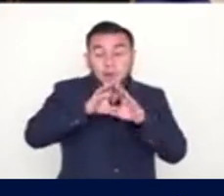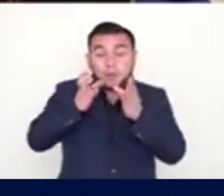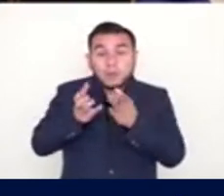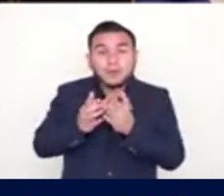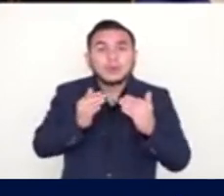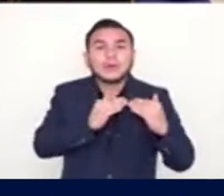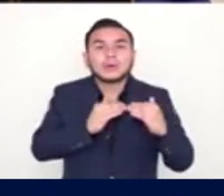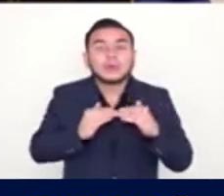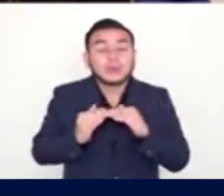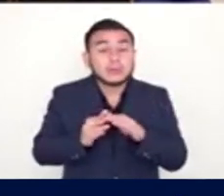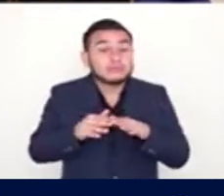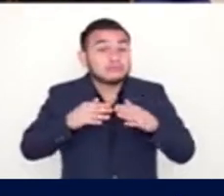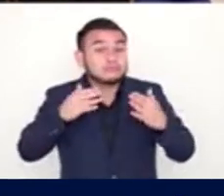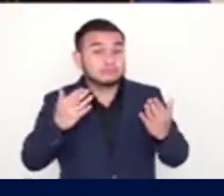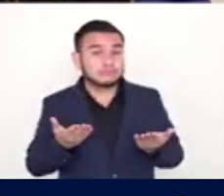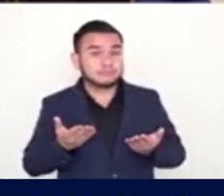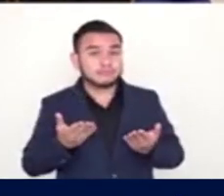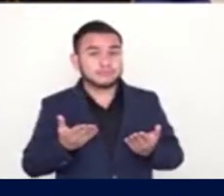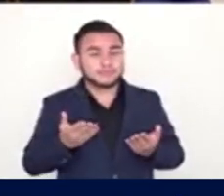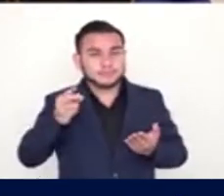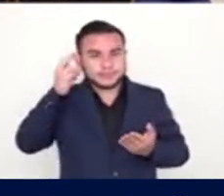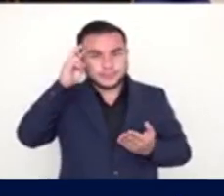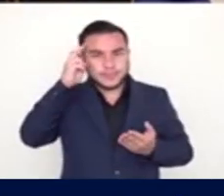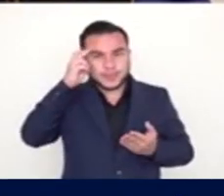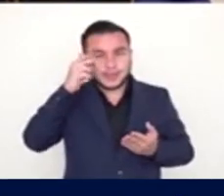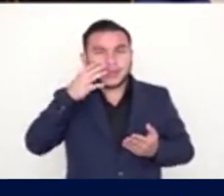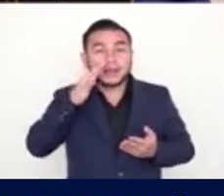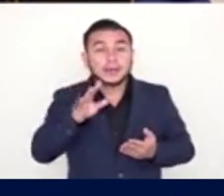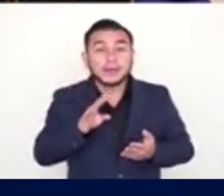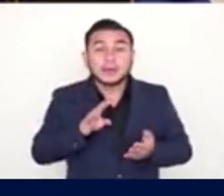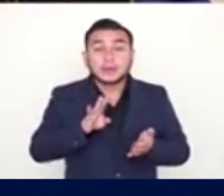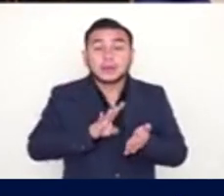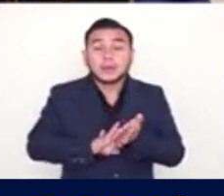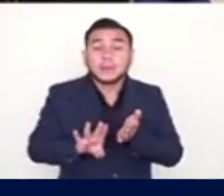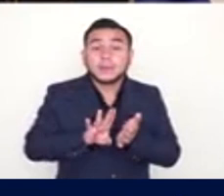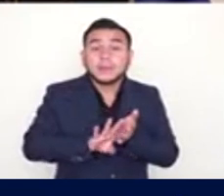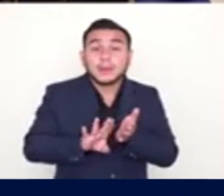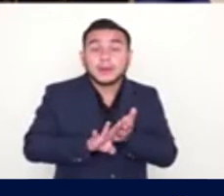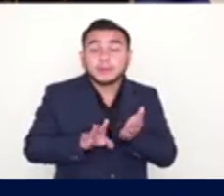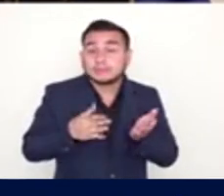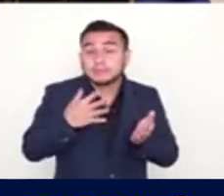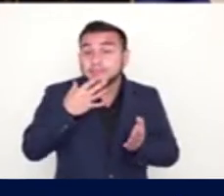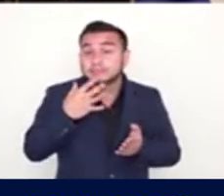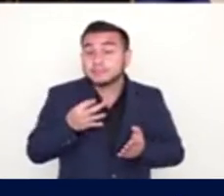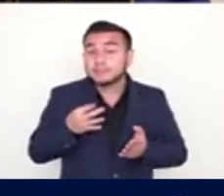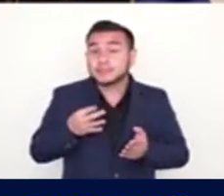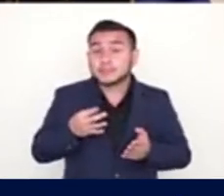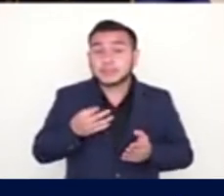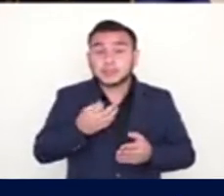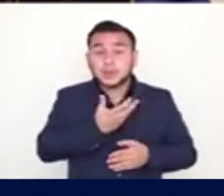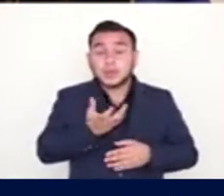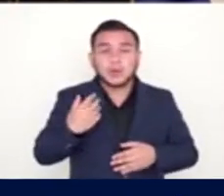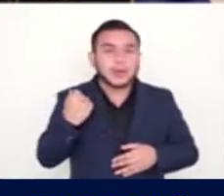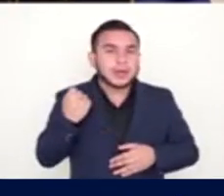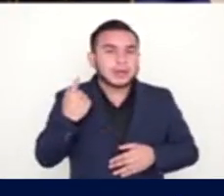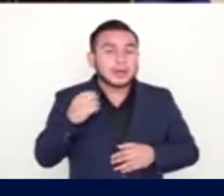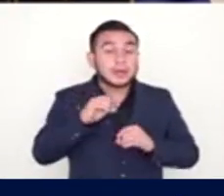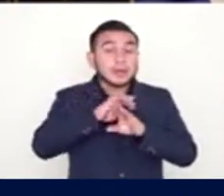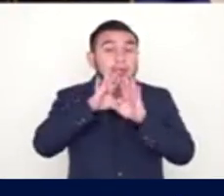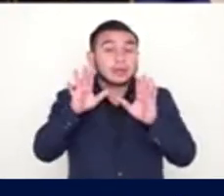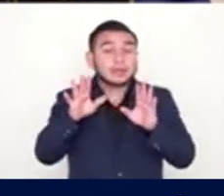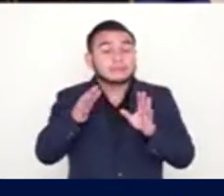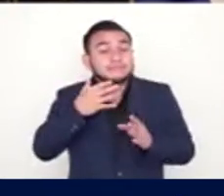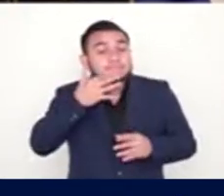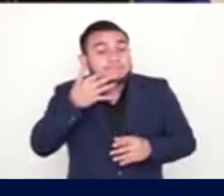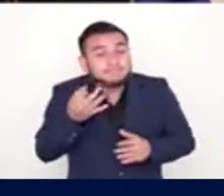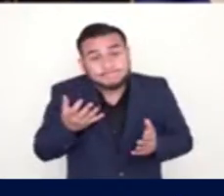mundo. Ahora, cualquier persona que no esté financiada por Soros lo va a entender, y los que están financiados por Soros también lo van a entender, pero